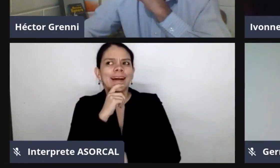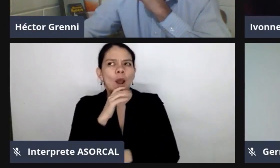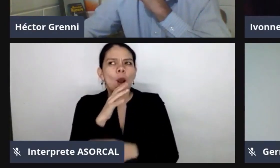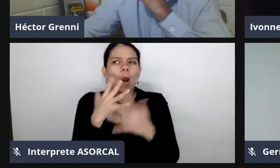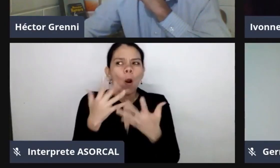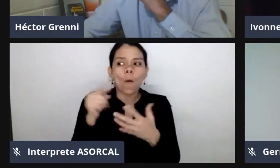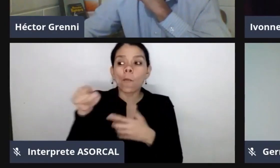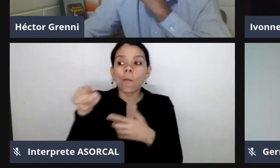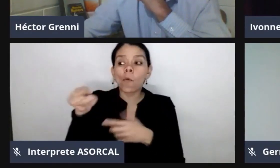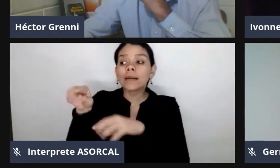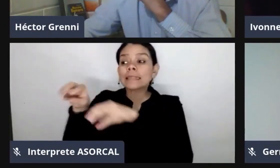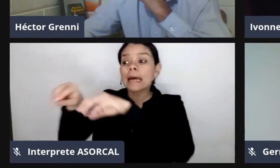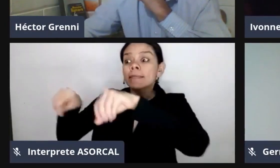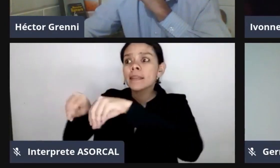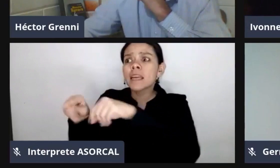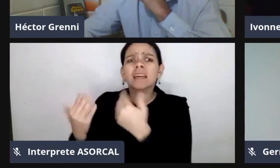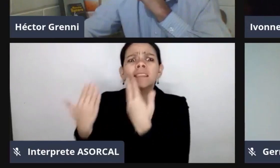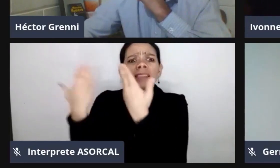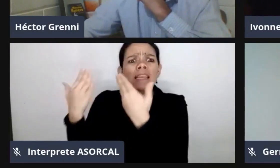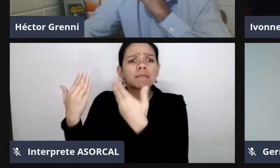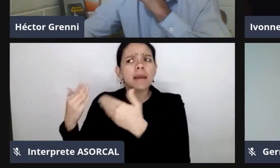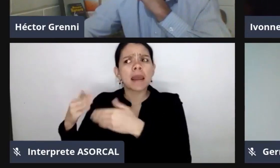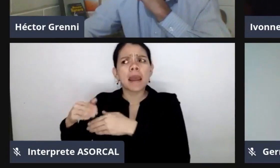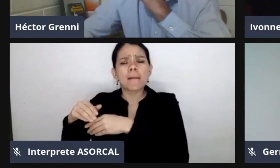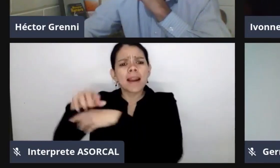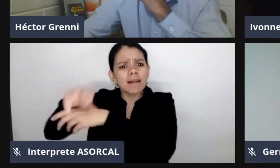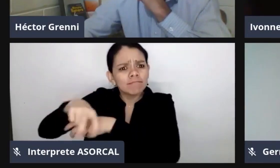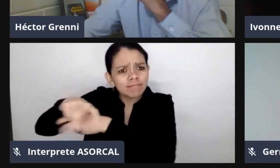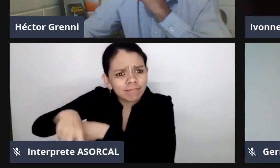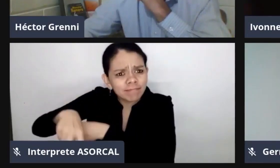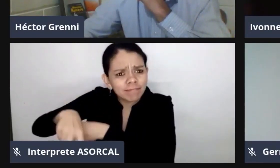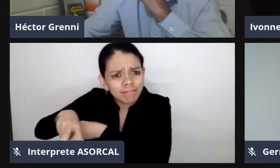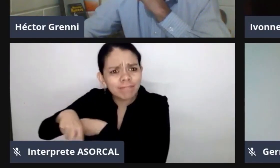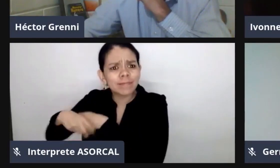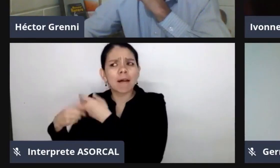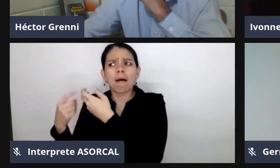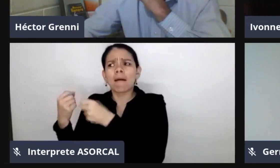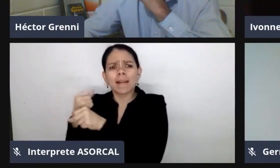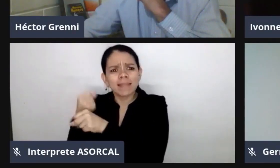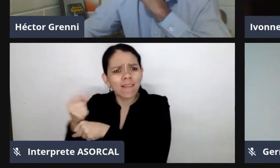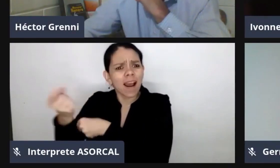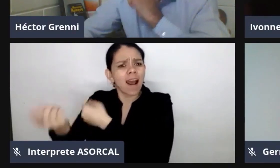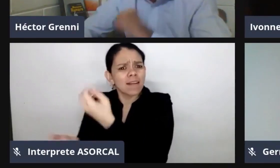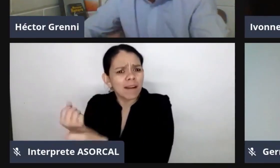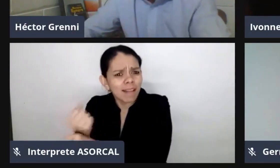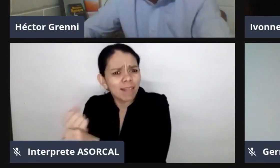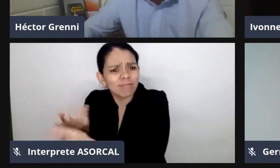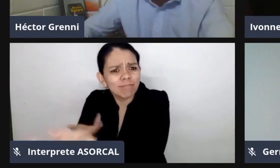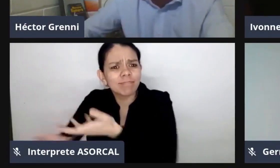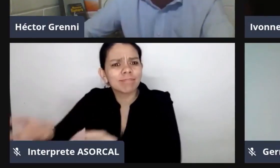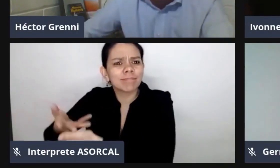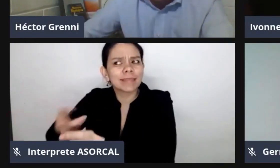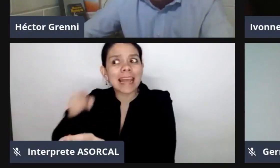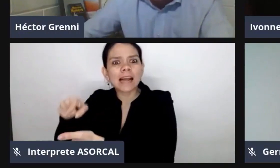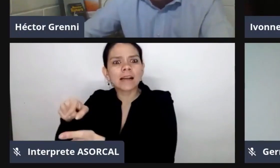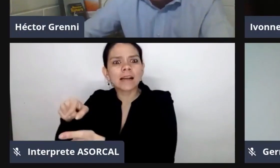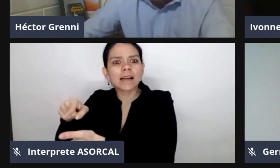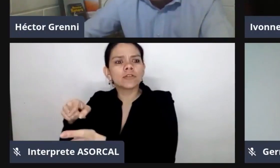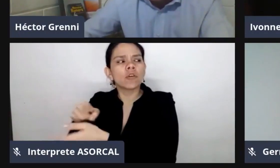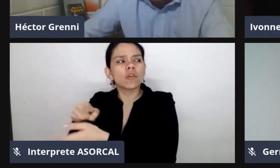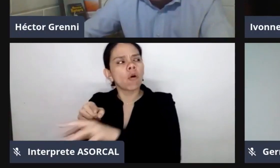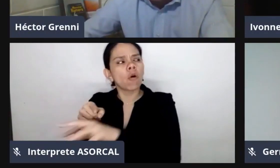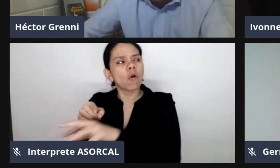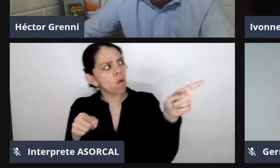también compartimos lastimosamente, el tema de la desigualdad, ¿no? Una profunda desigualdad entre unos